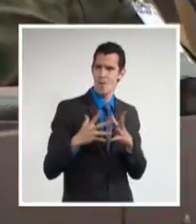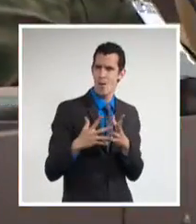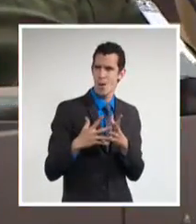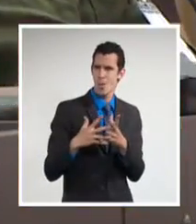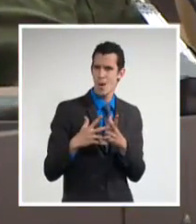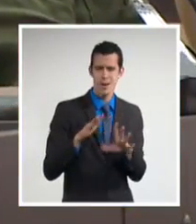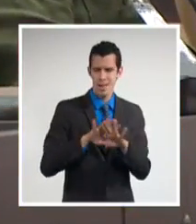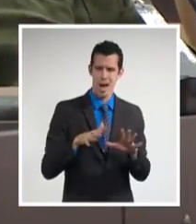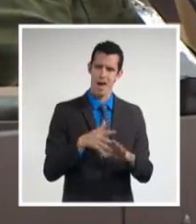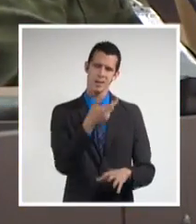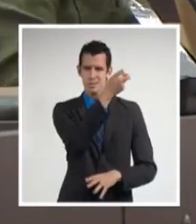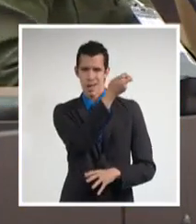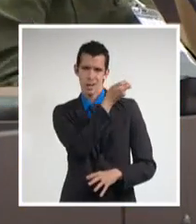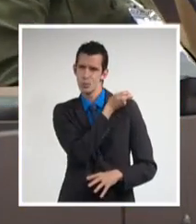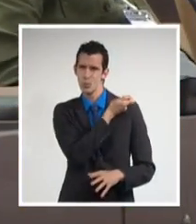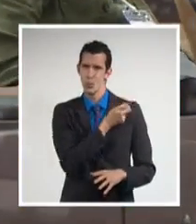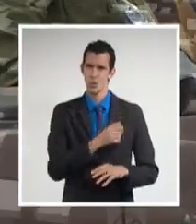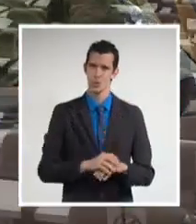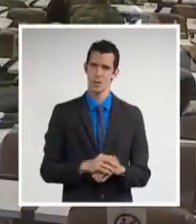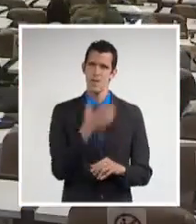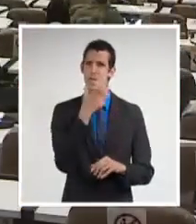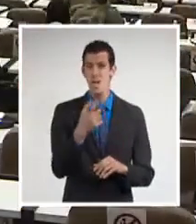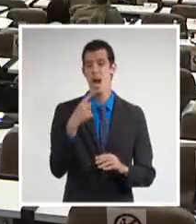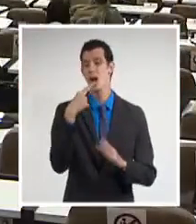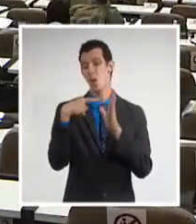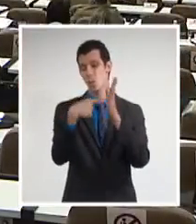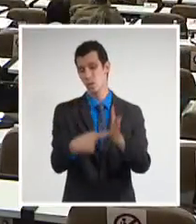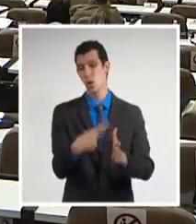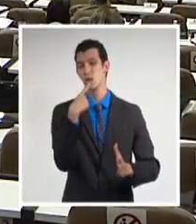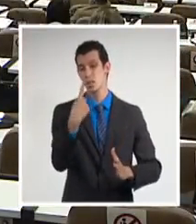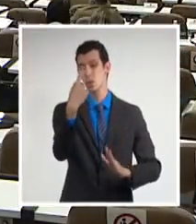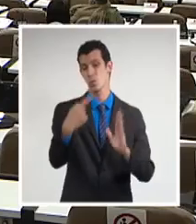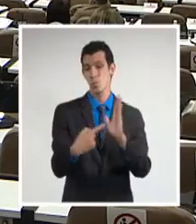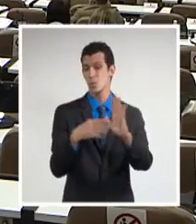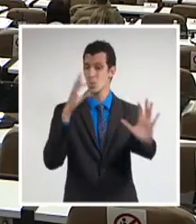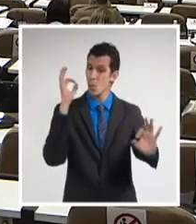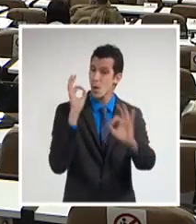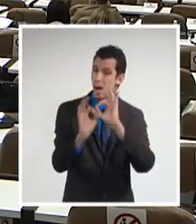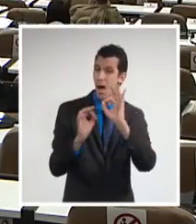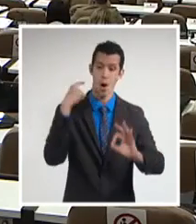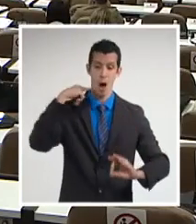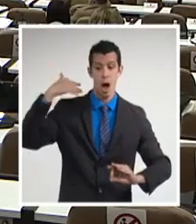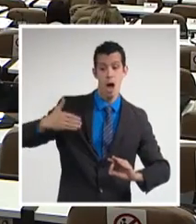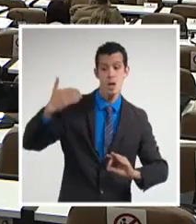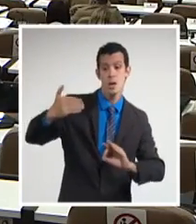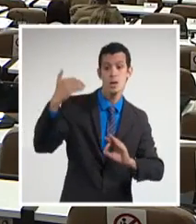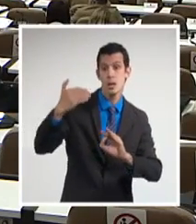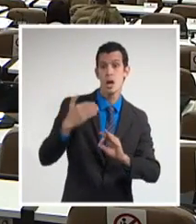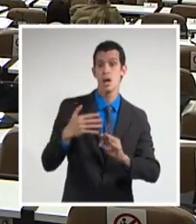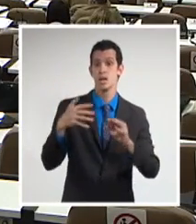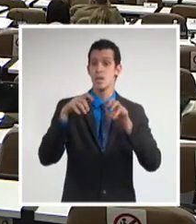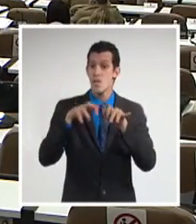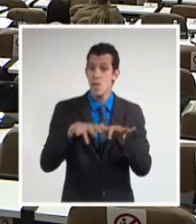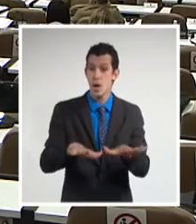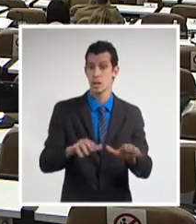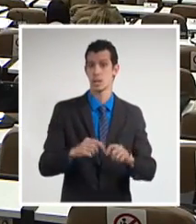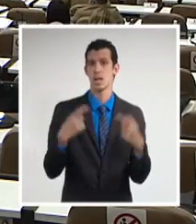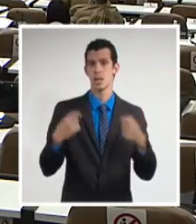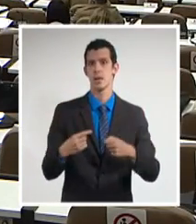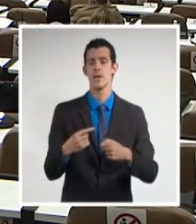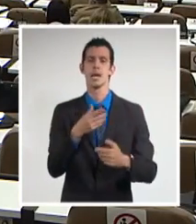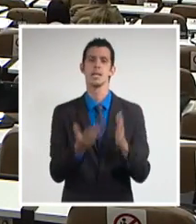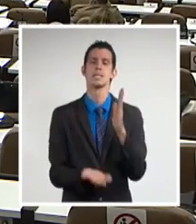Fidel. El intento de emplear el arte como arma de destrucción de la revolución se verifica en dos líneas.